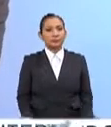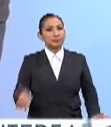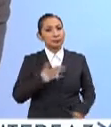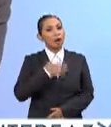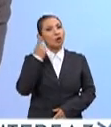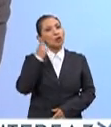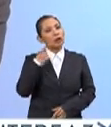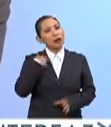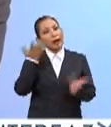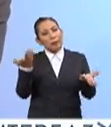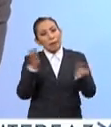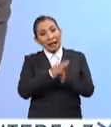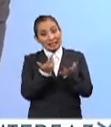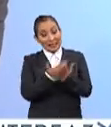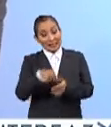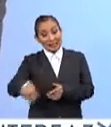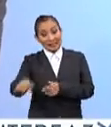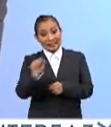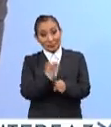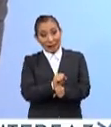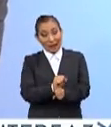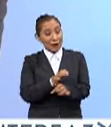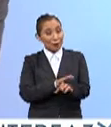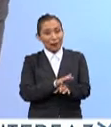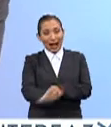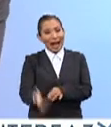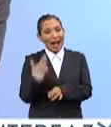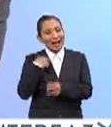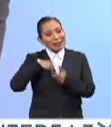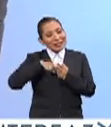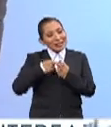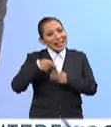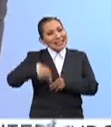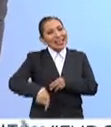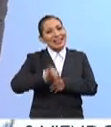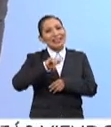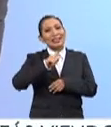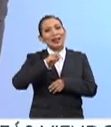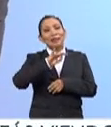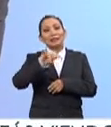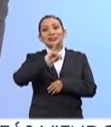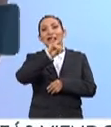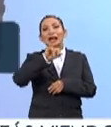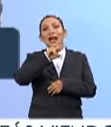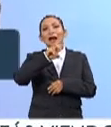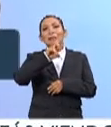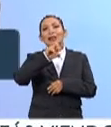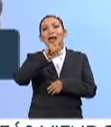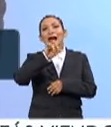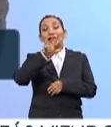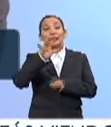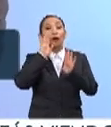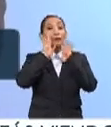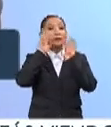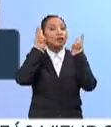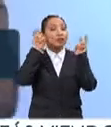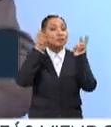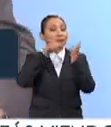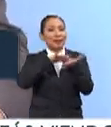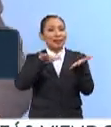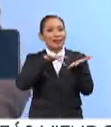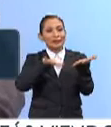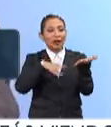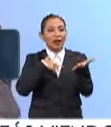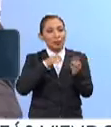bueno, uno de los momentos más esperados de la semana está por iniciar aquí en Interfaz con Javier Aranda y sus confesiones literarias. ¿Cómo